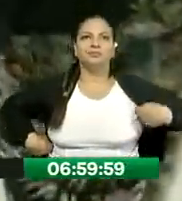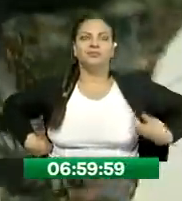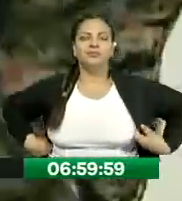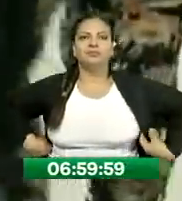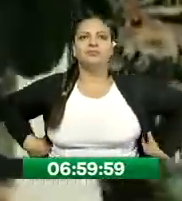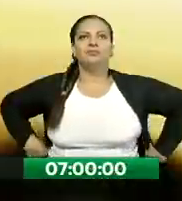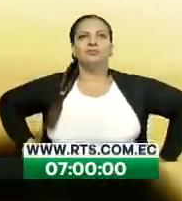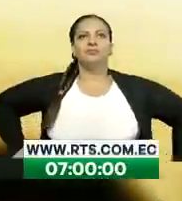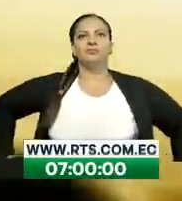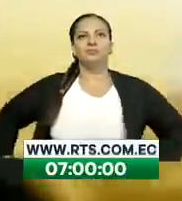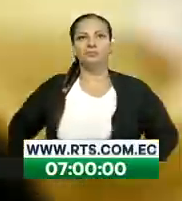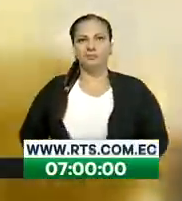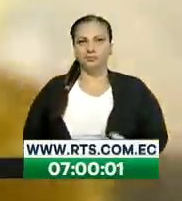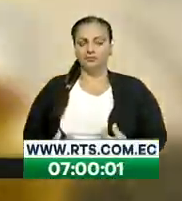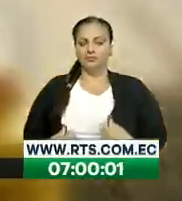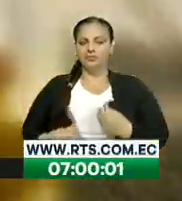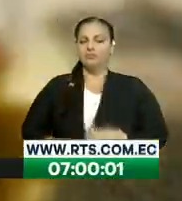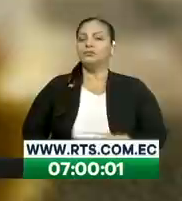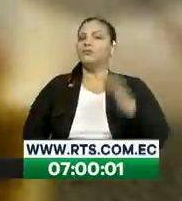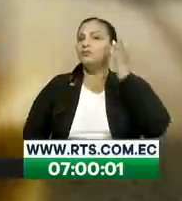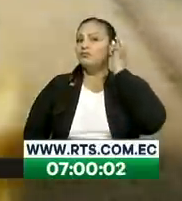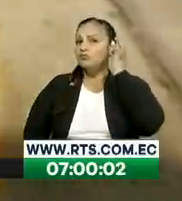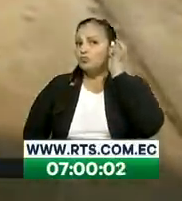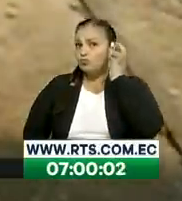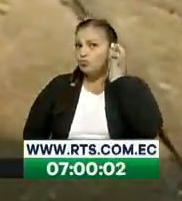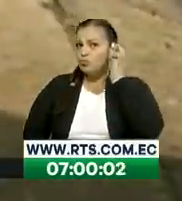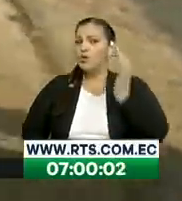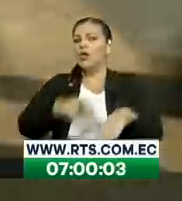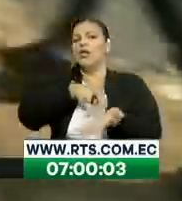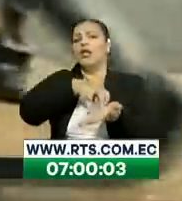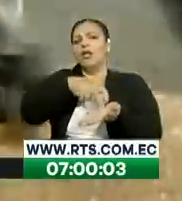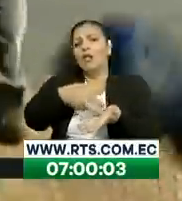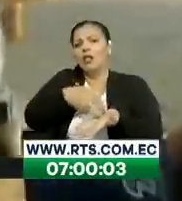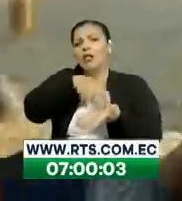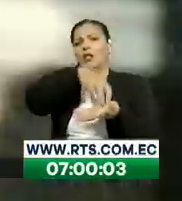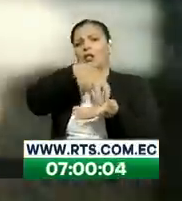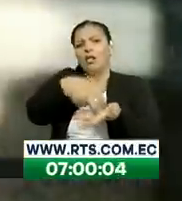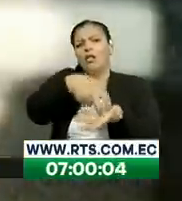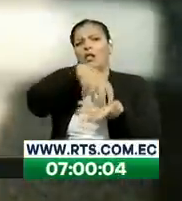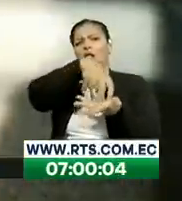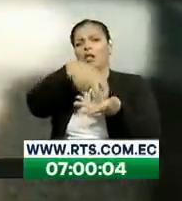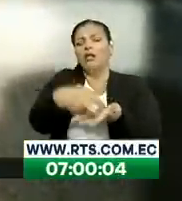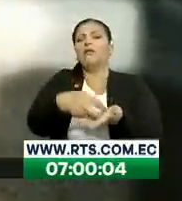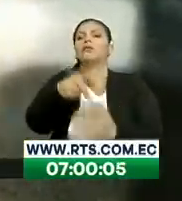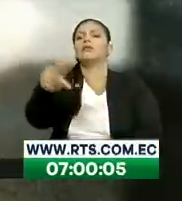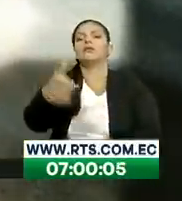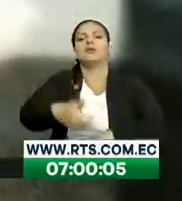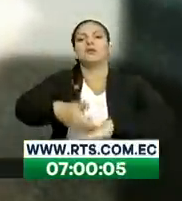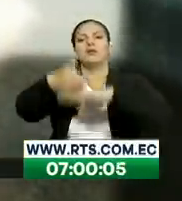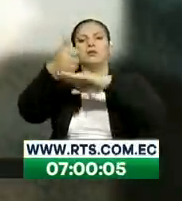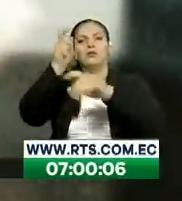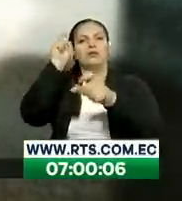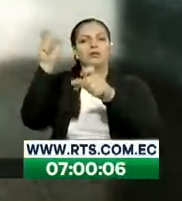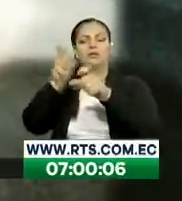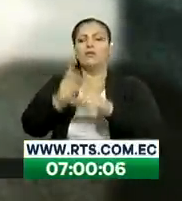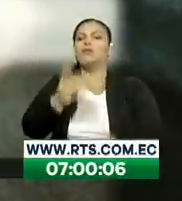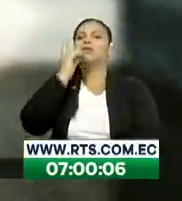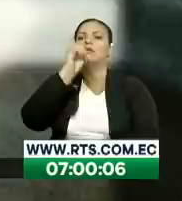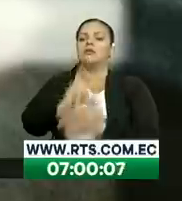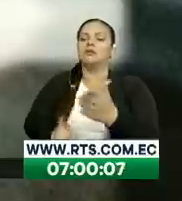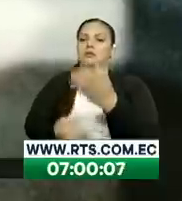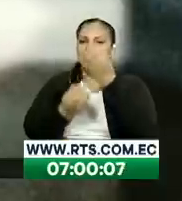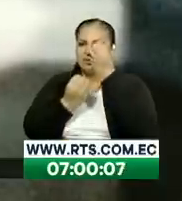Herida, llegaba hasta la fiscalía para presentar la denuncia. Detrás de ella, una historia en donde antisociales